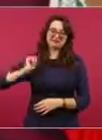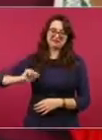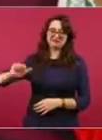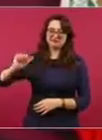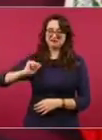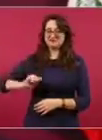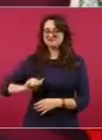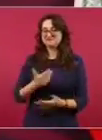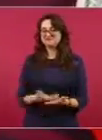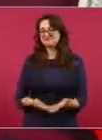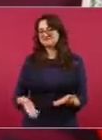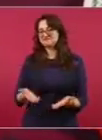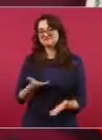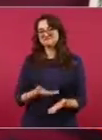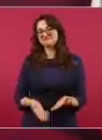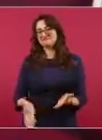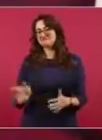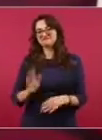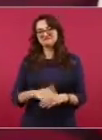de Krause,